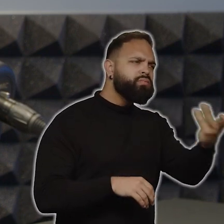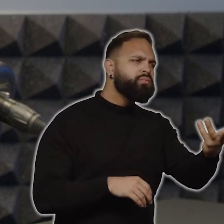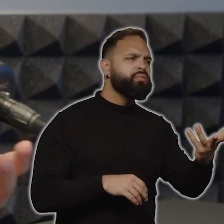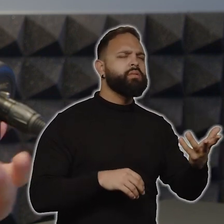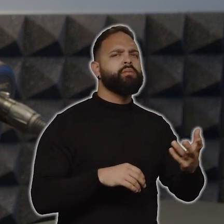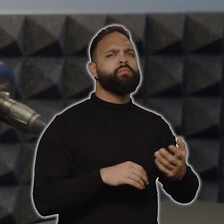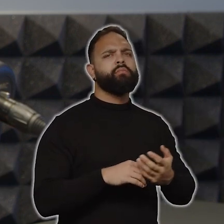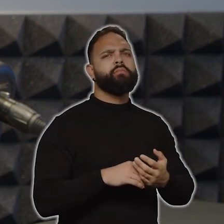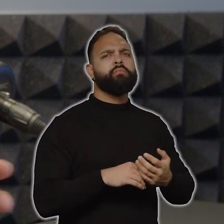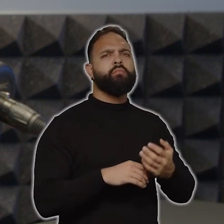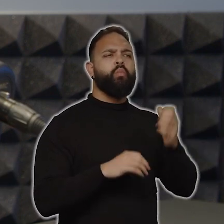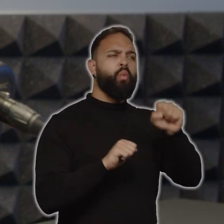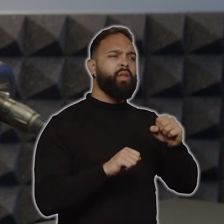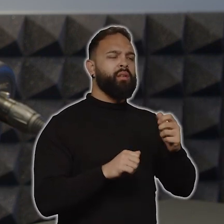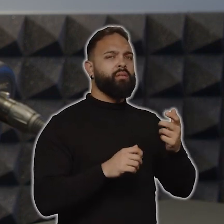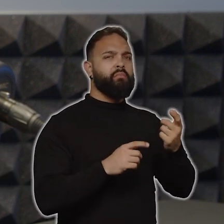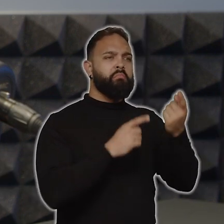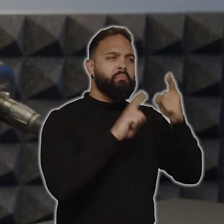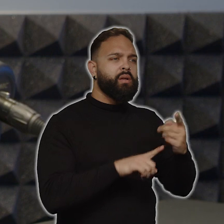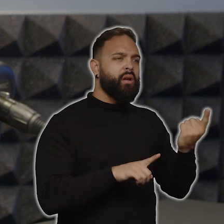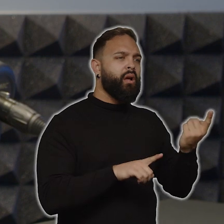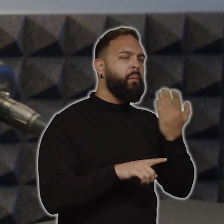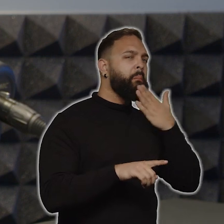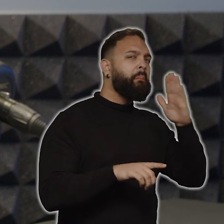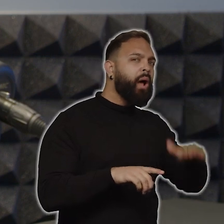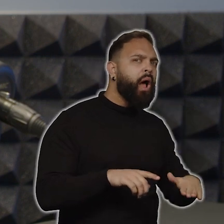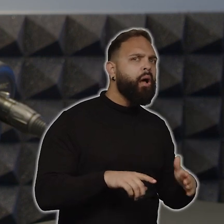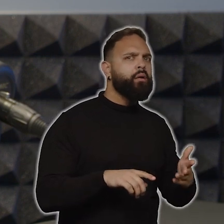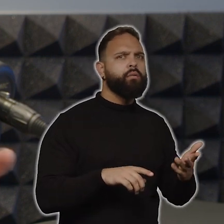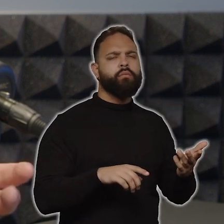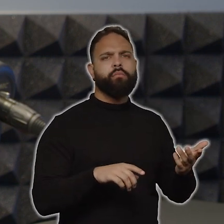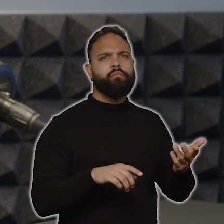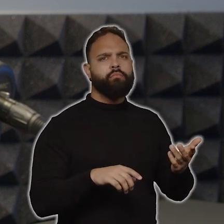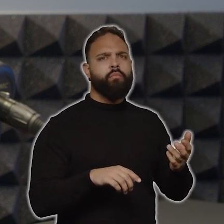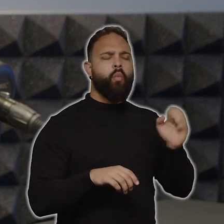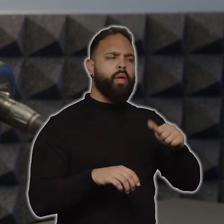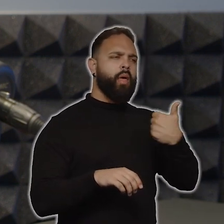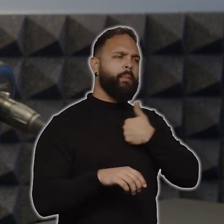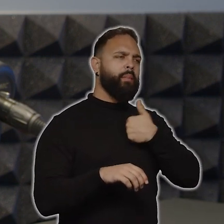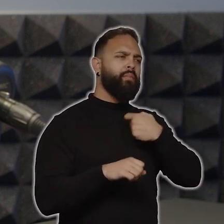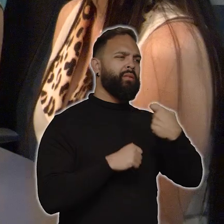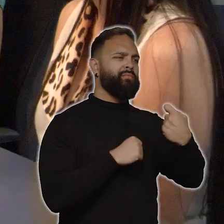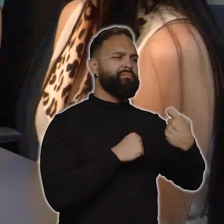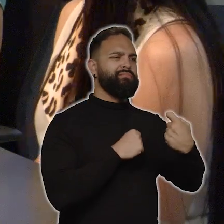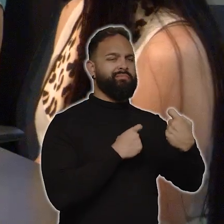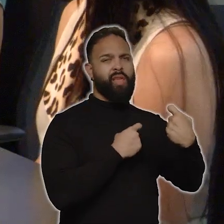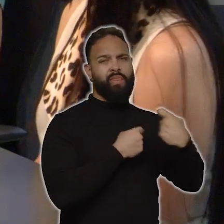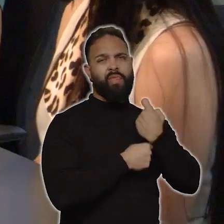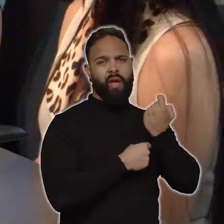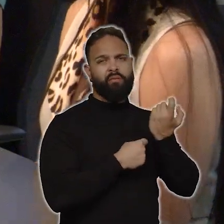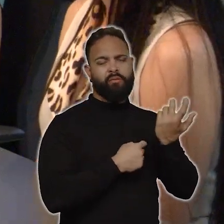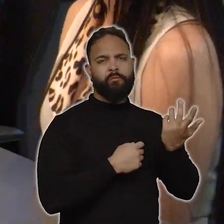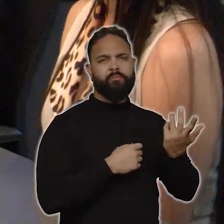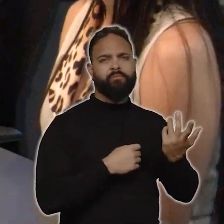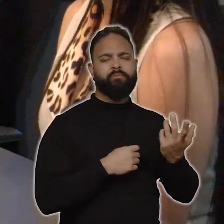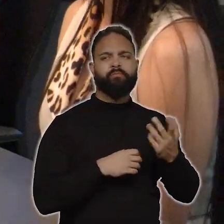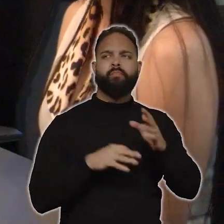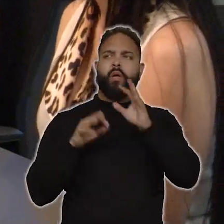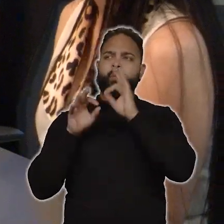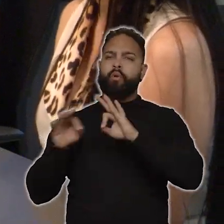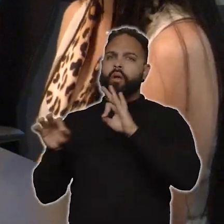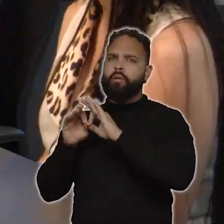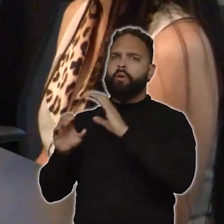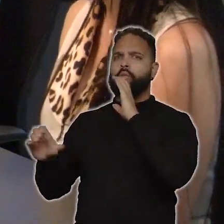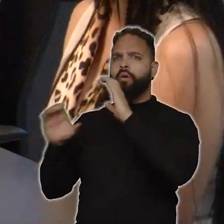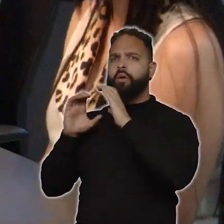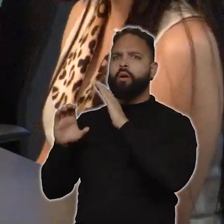miedo le pueden pasar cosas malas o se pueden lastimar. Claro, la importancia siempre de comunicar, de hacer oír